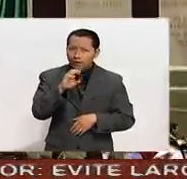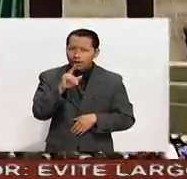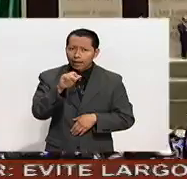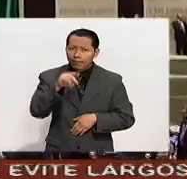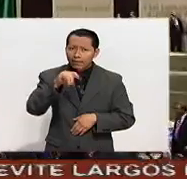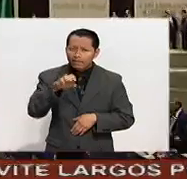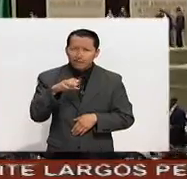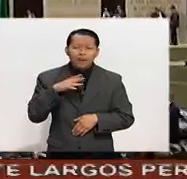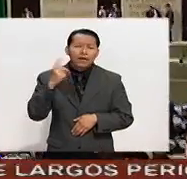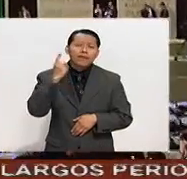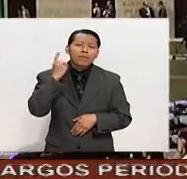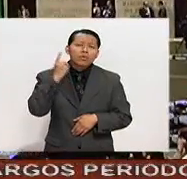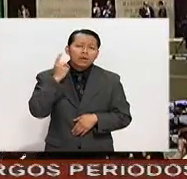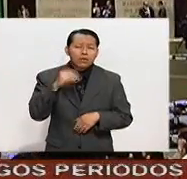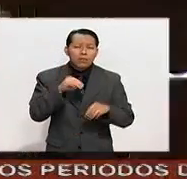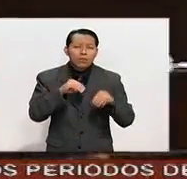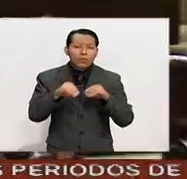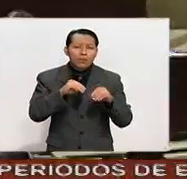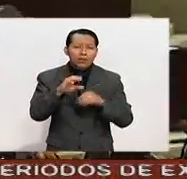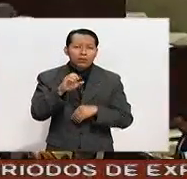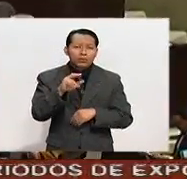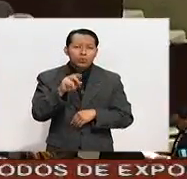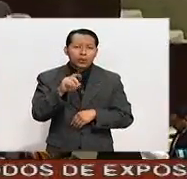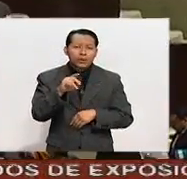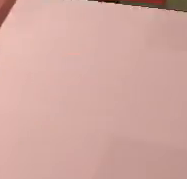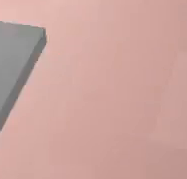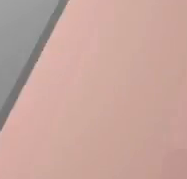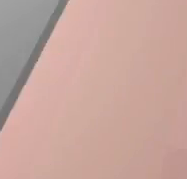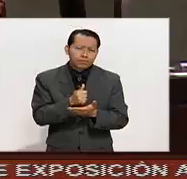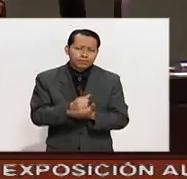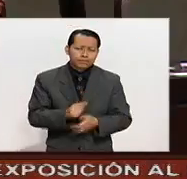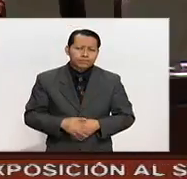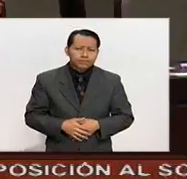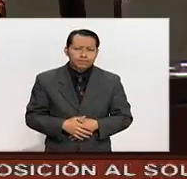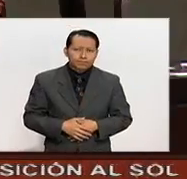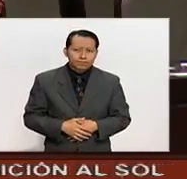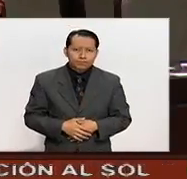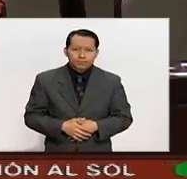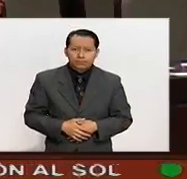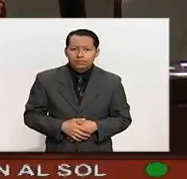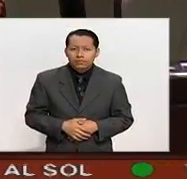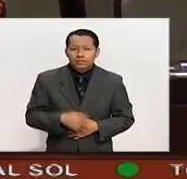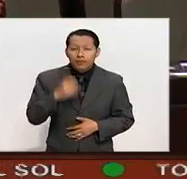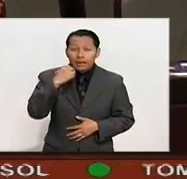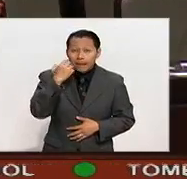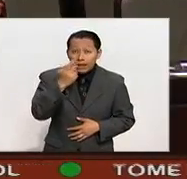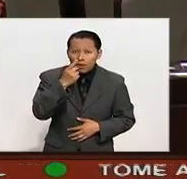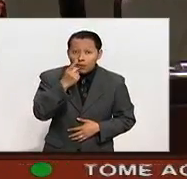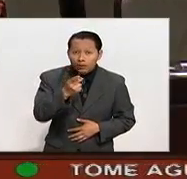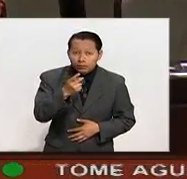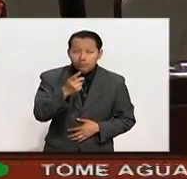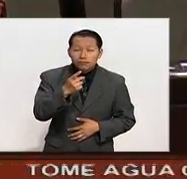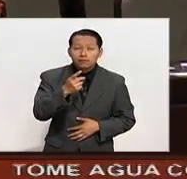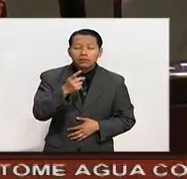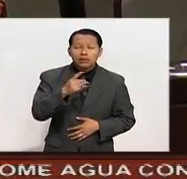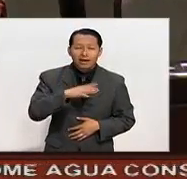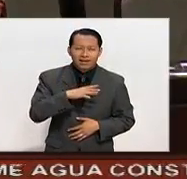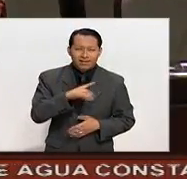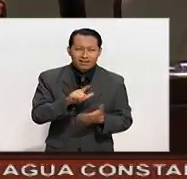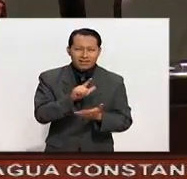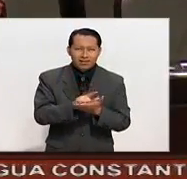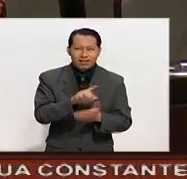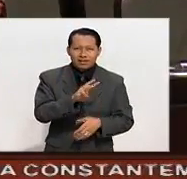Castañeda, diputado de Movimiento Ciudadano. Quiero decir a quienes se oponen al 3 de